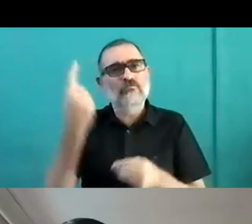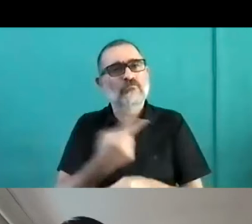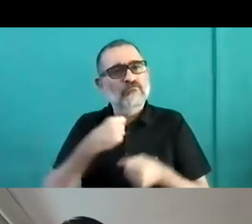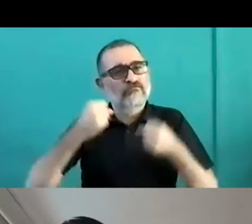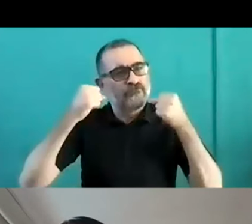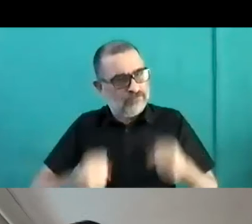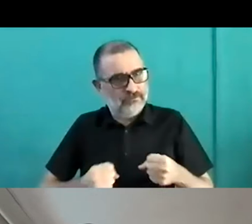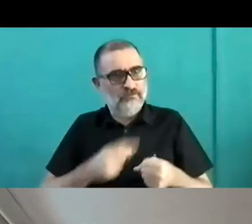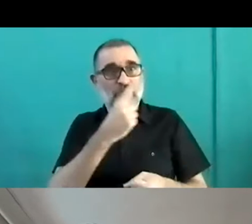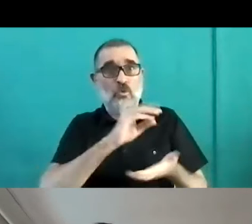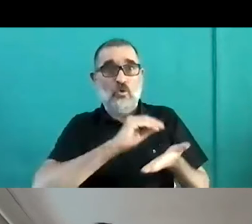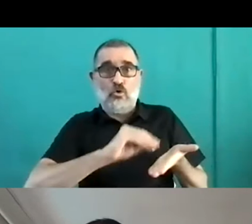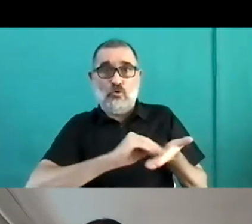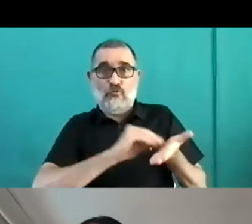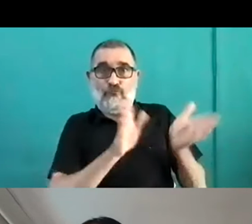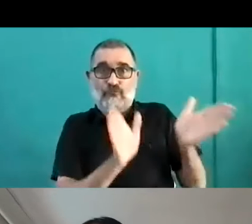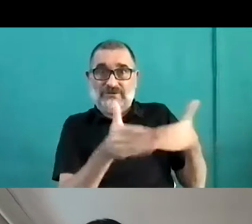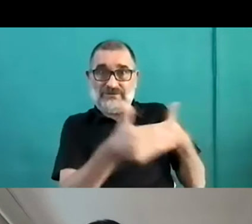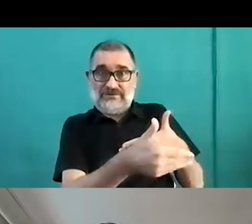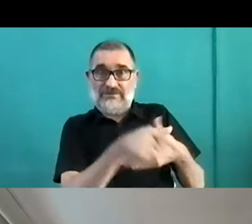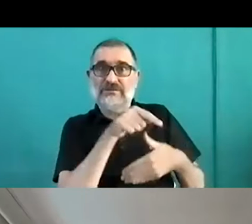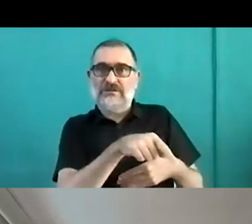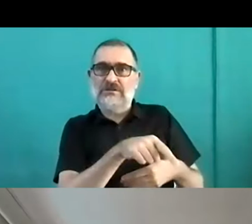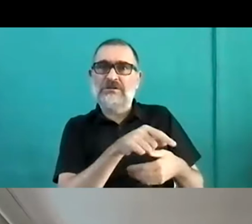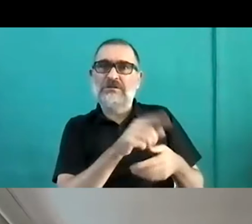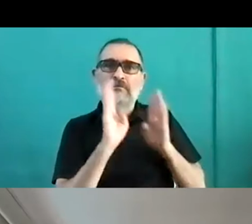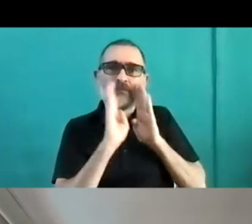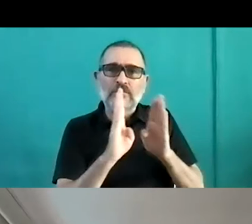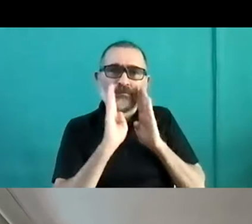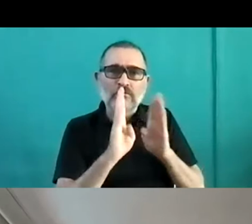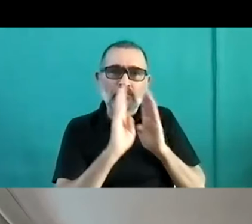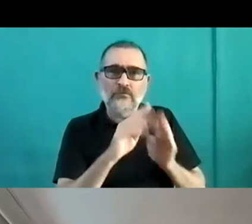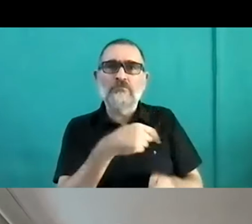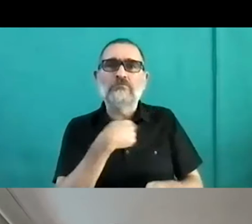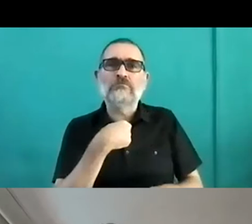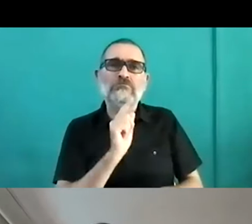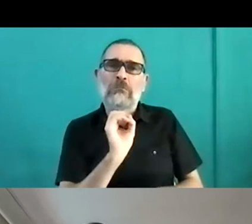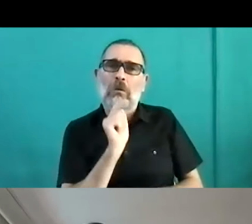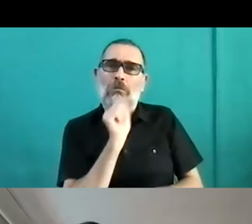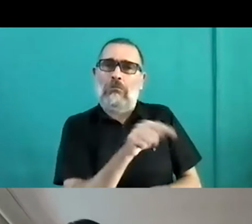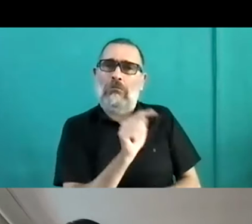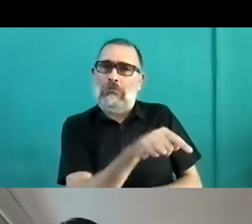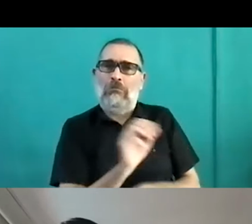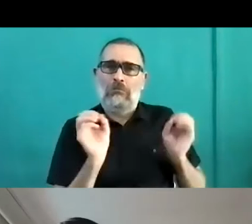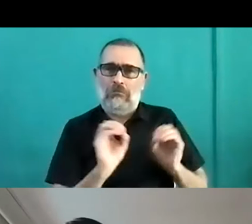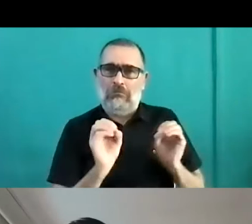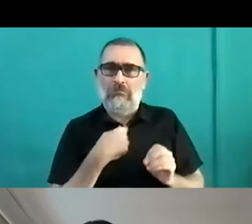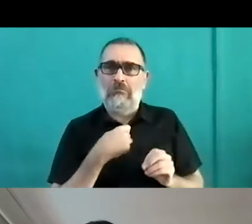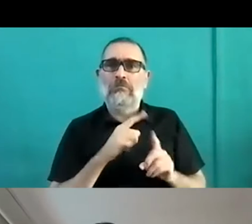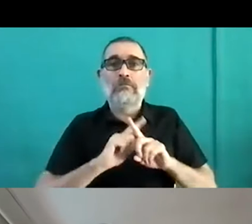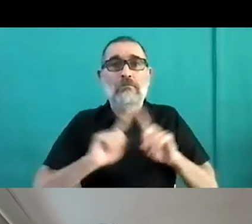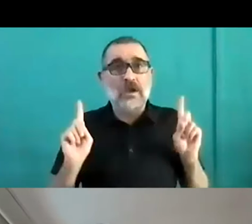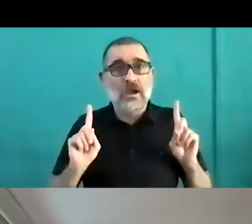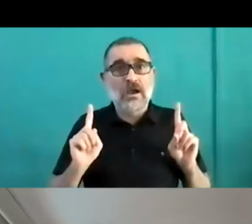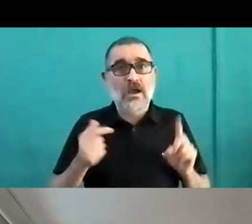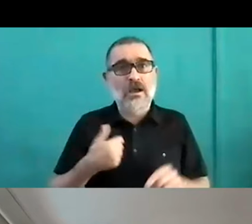hago debe ser junto a alguien más. Así prevengo el ahogarme en el caso de tener una convulsión dentro del agua.